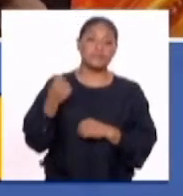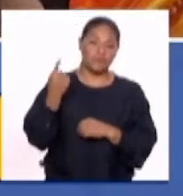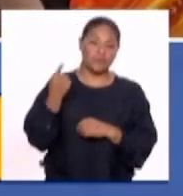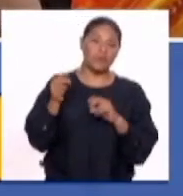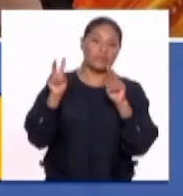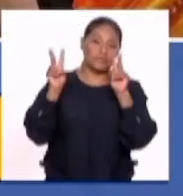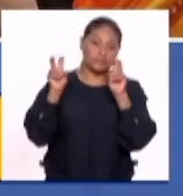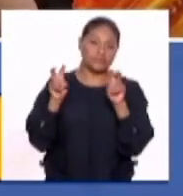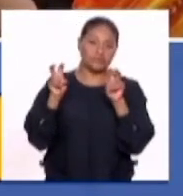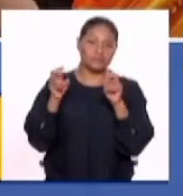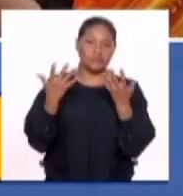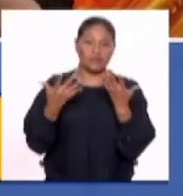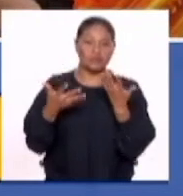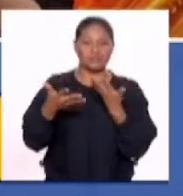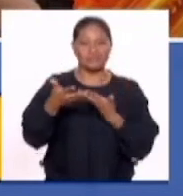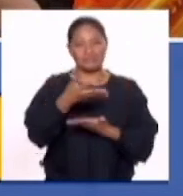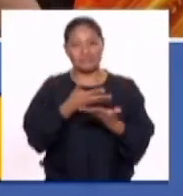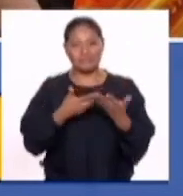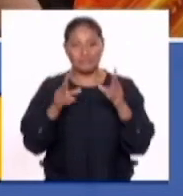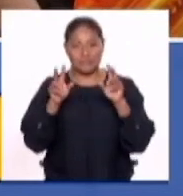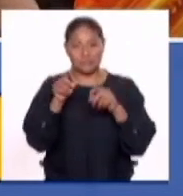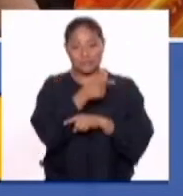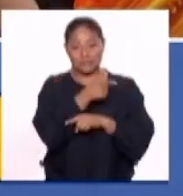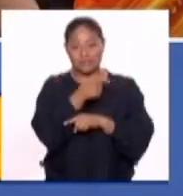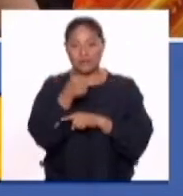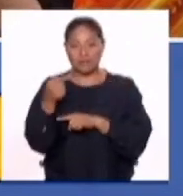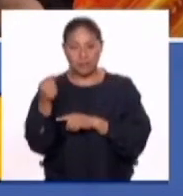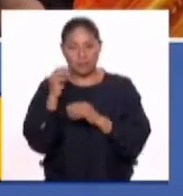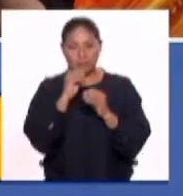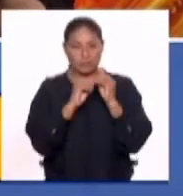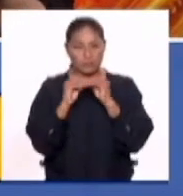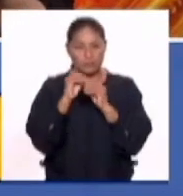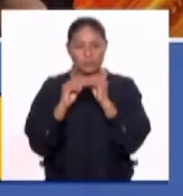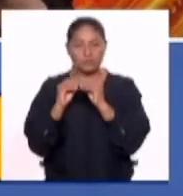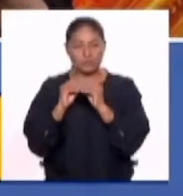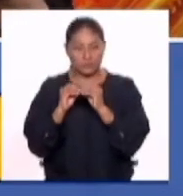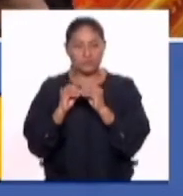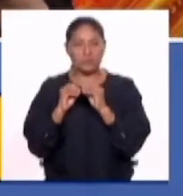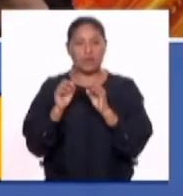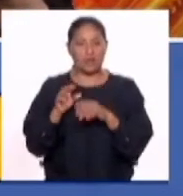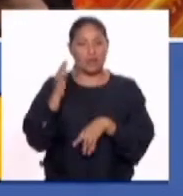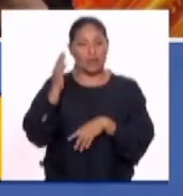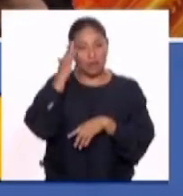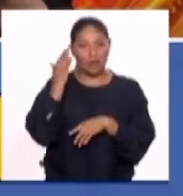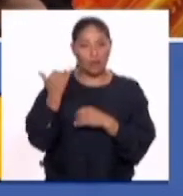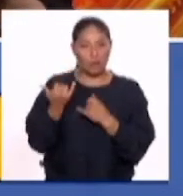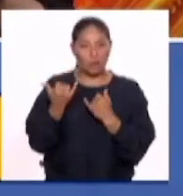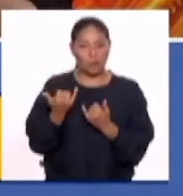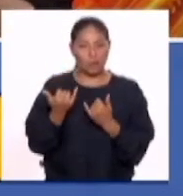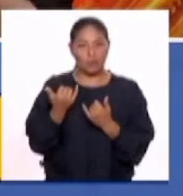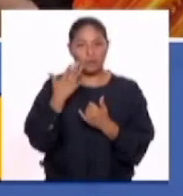parecer se podría resolver esta semana, debe haber afectado el intercambio comercial que